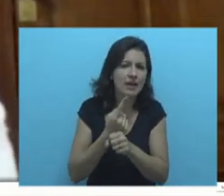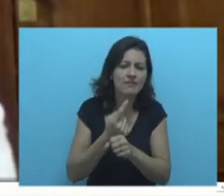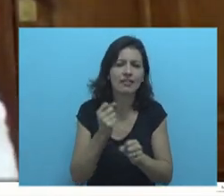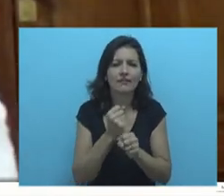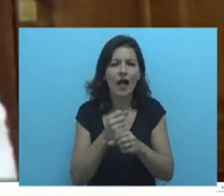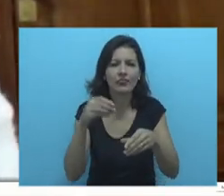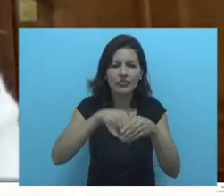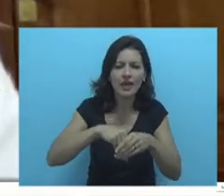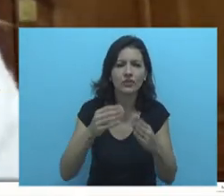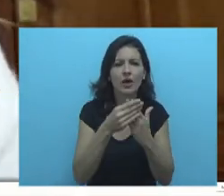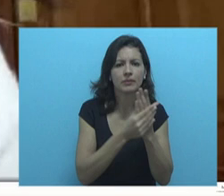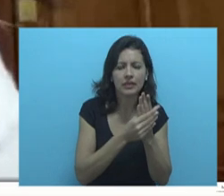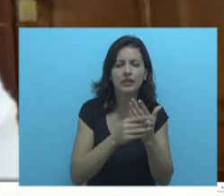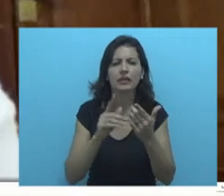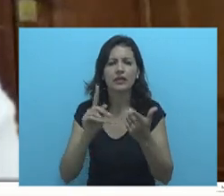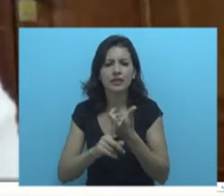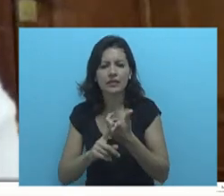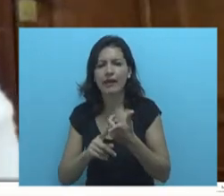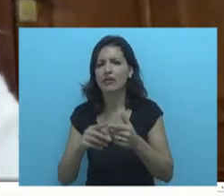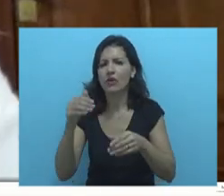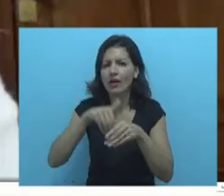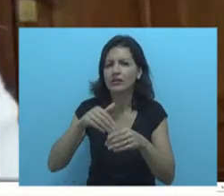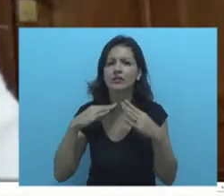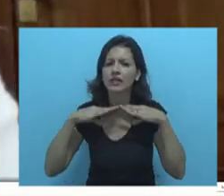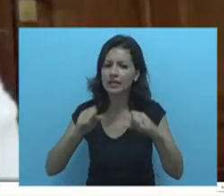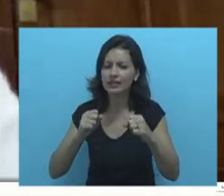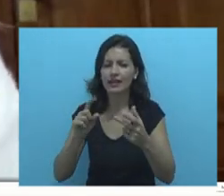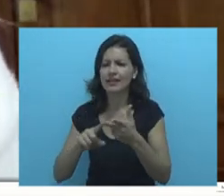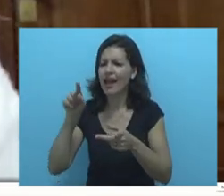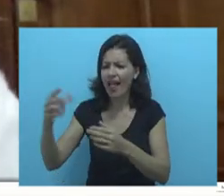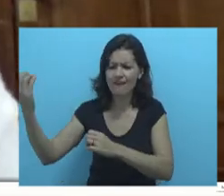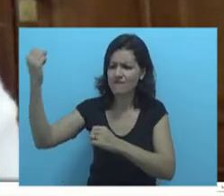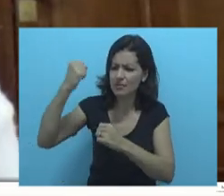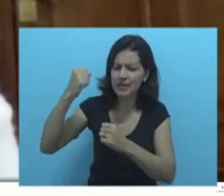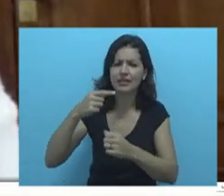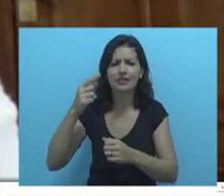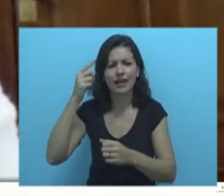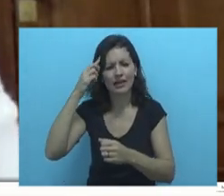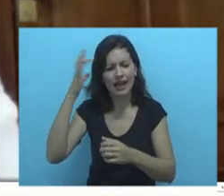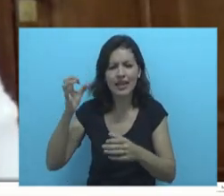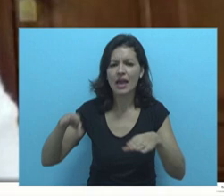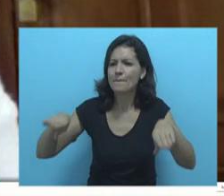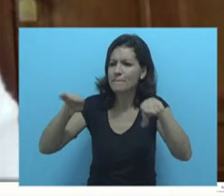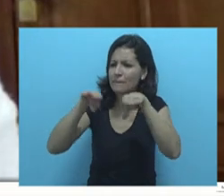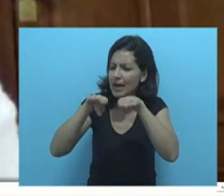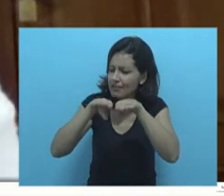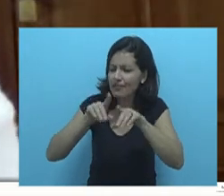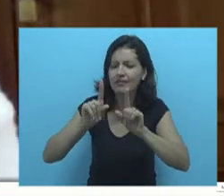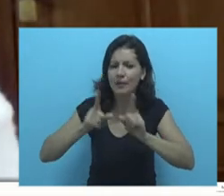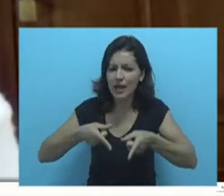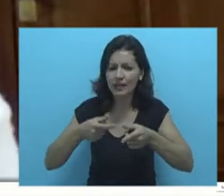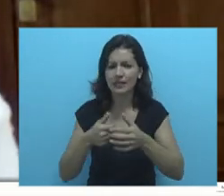primera vez, ese militante feminista que era feminista y creía en la paridad cuando no era políticamente correcto